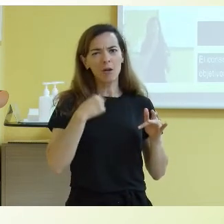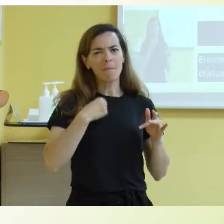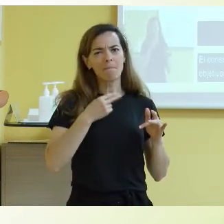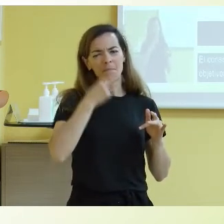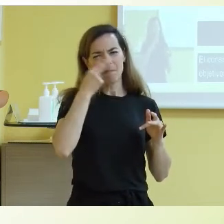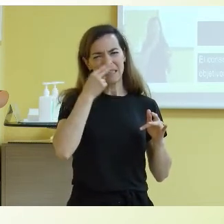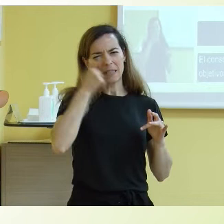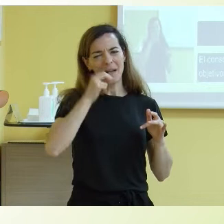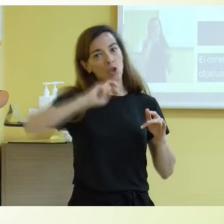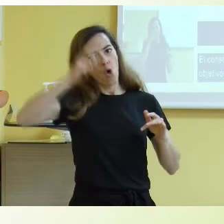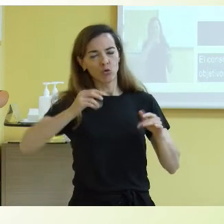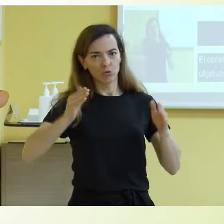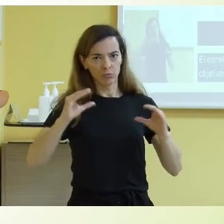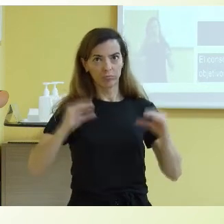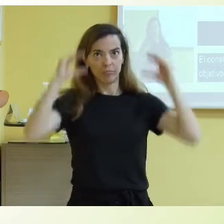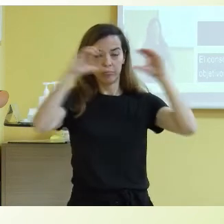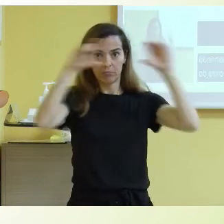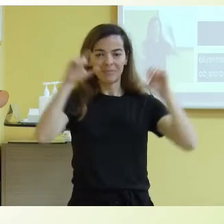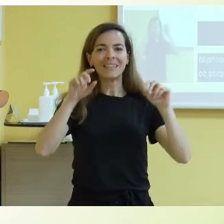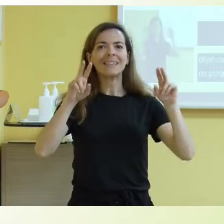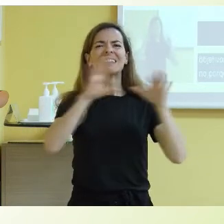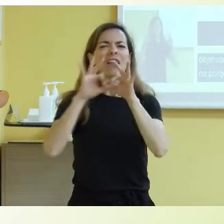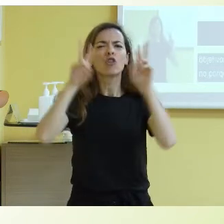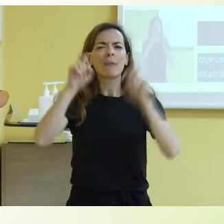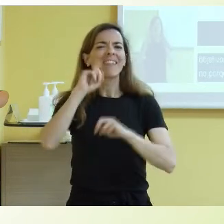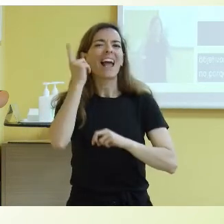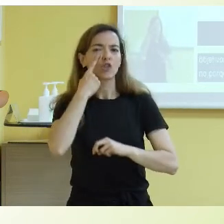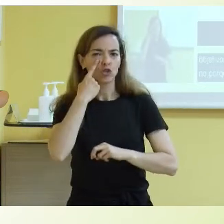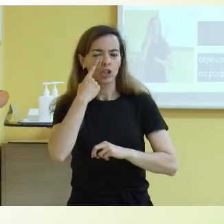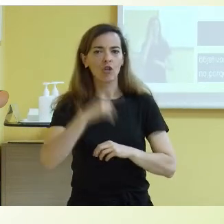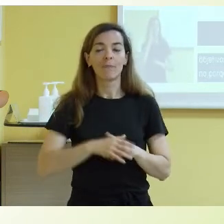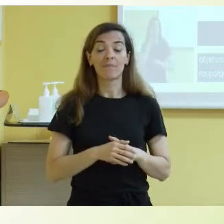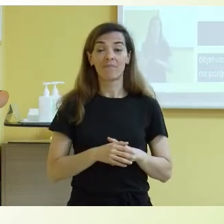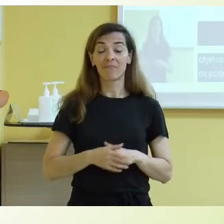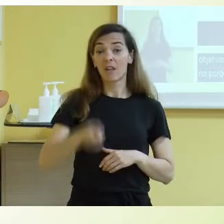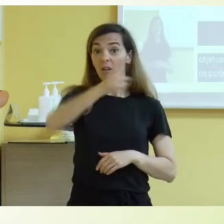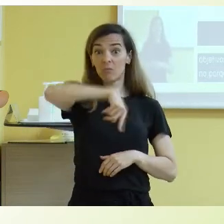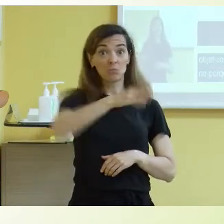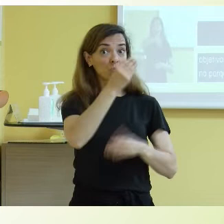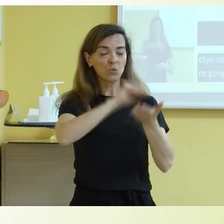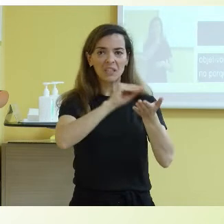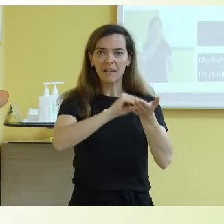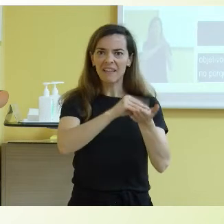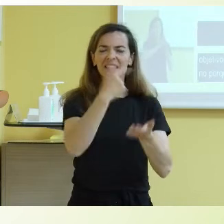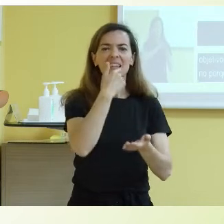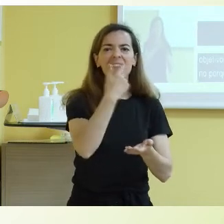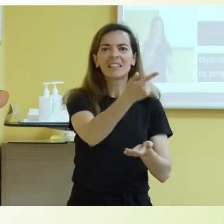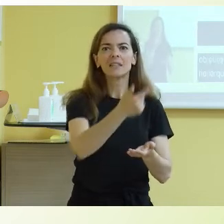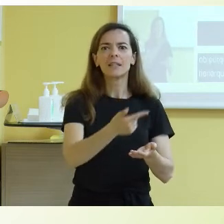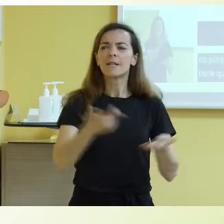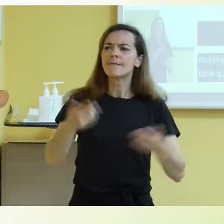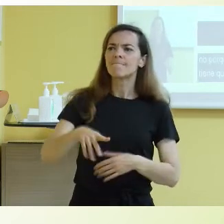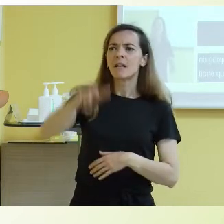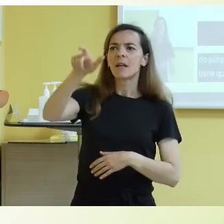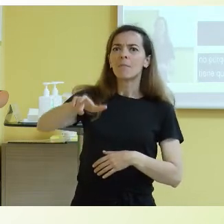este tema. Y tiene que ver con el diagnóstico. Ahora, vosotros muchas veces transmitís que no evaluáis a